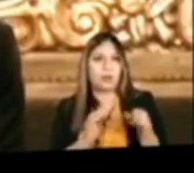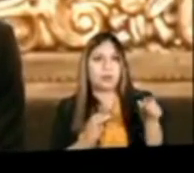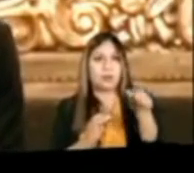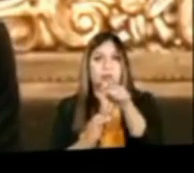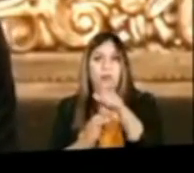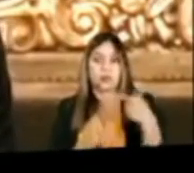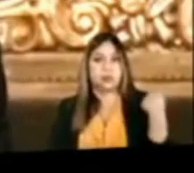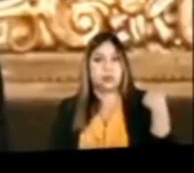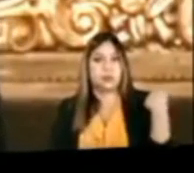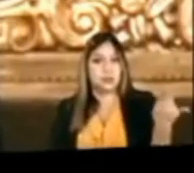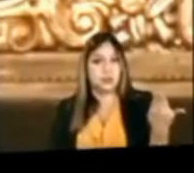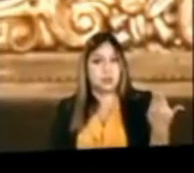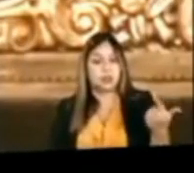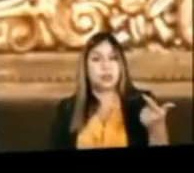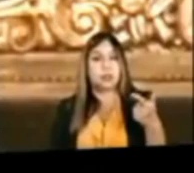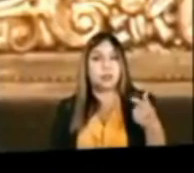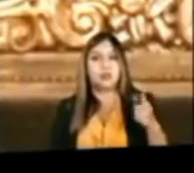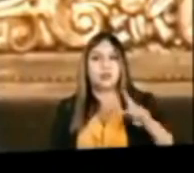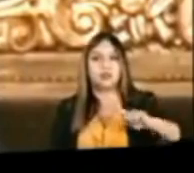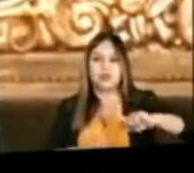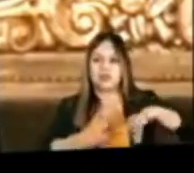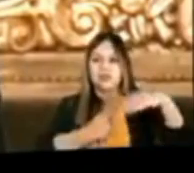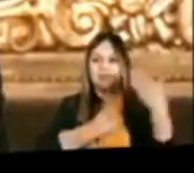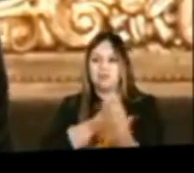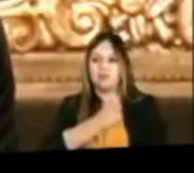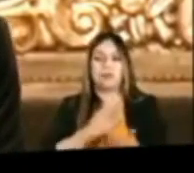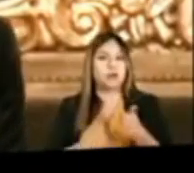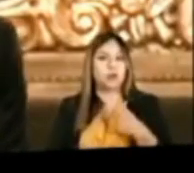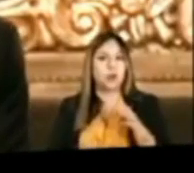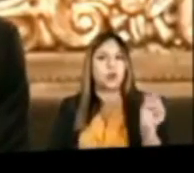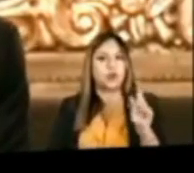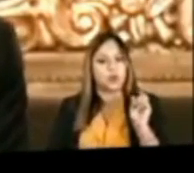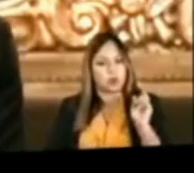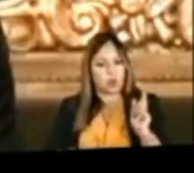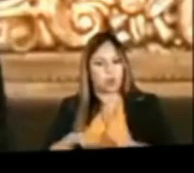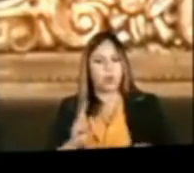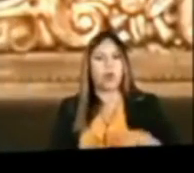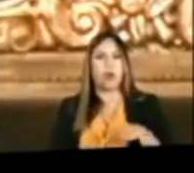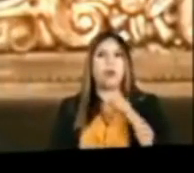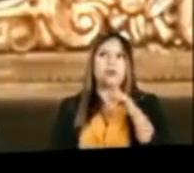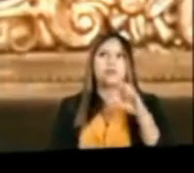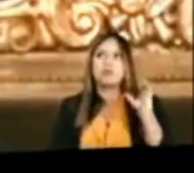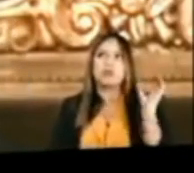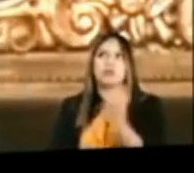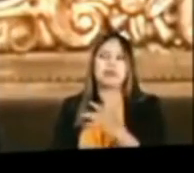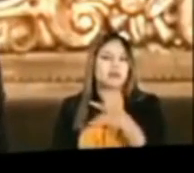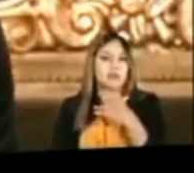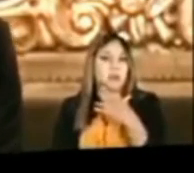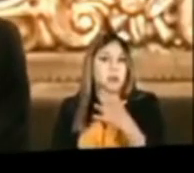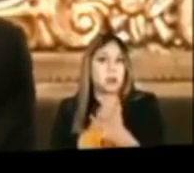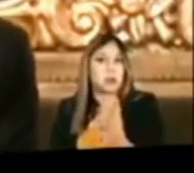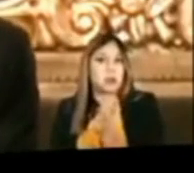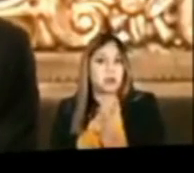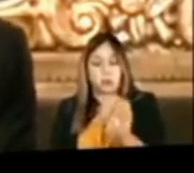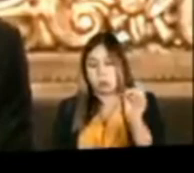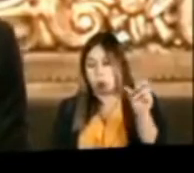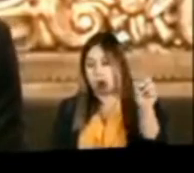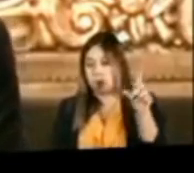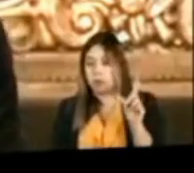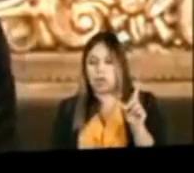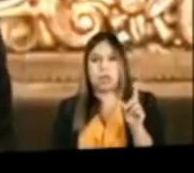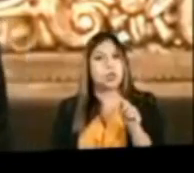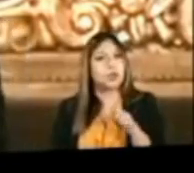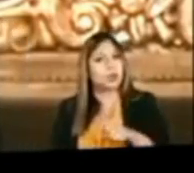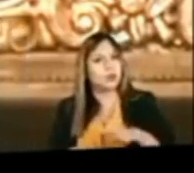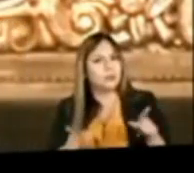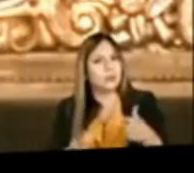ustedes tienen para censurar. Yo puedo criticar, puede que no me guste, puede que no estoy en desacuerdo,